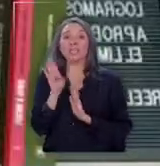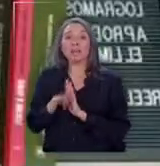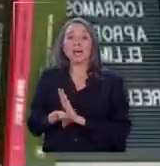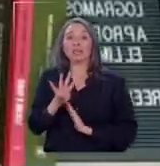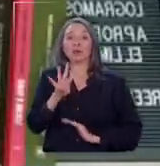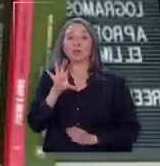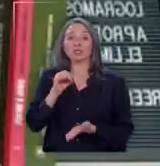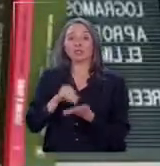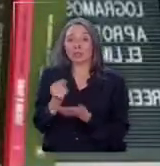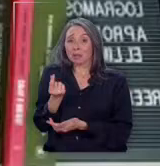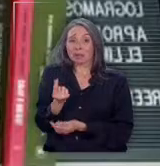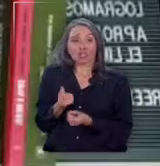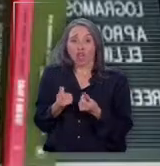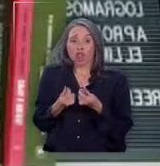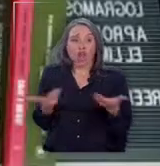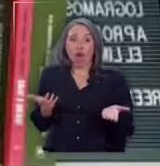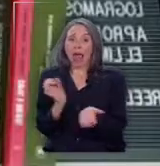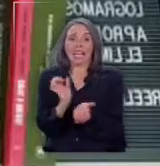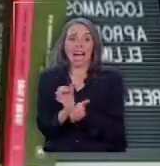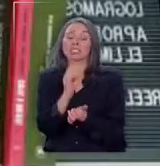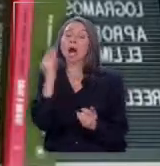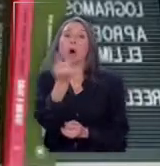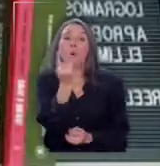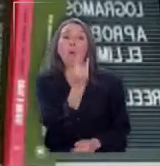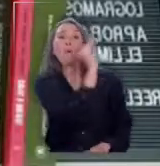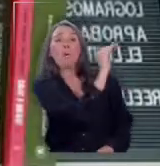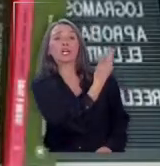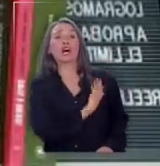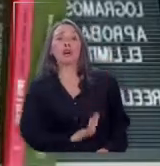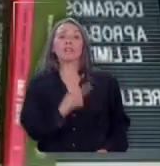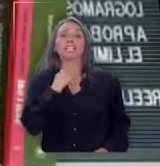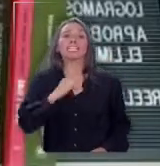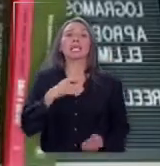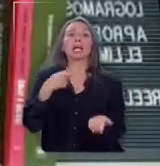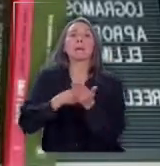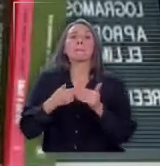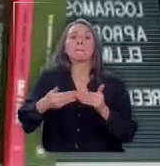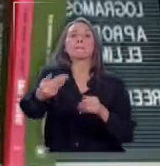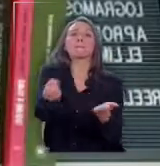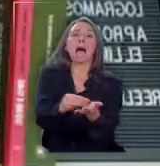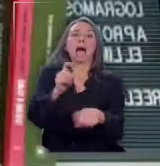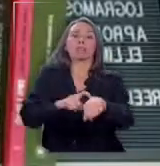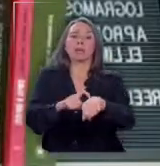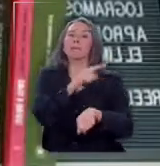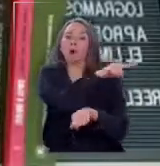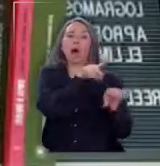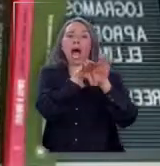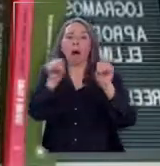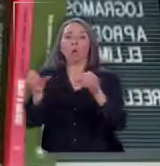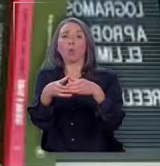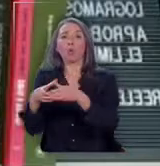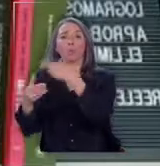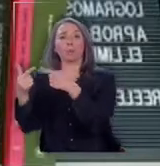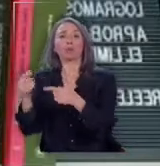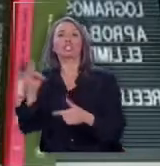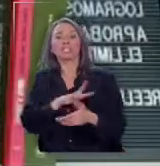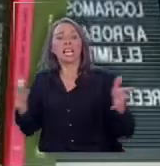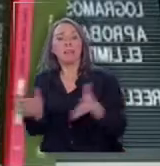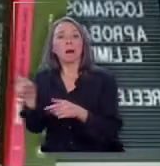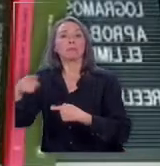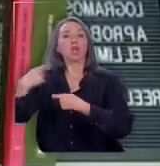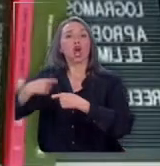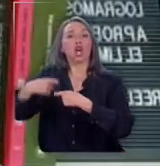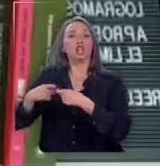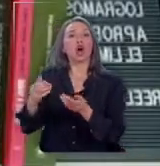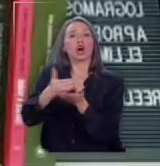4 pesos es urgente y parece que el gobierno quiere seguir comprando tiempo Pónganse de acuerdo con chile vamos han sido ellos quienes se han negado a